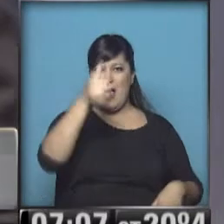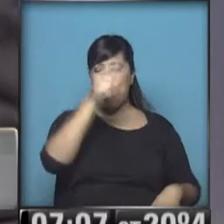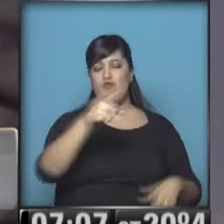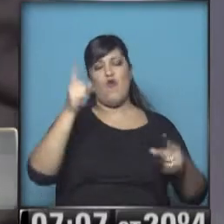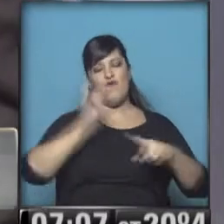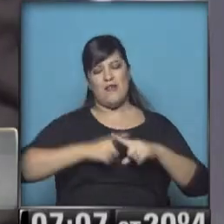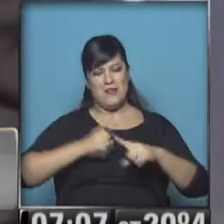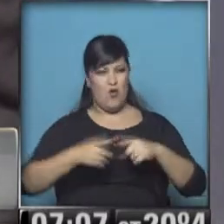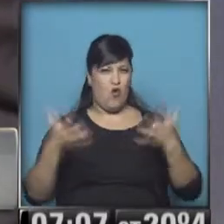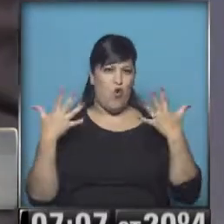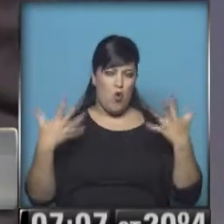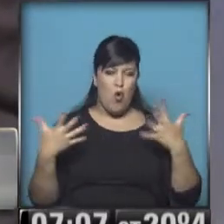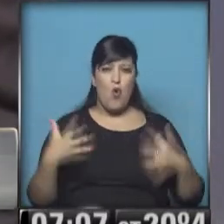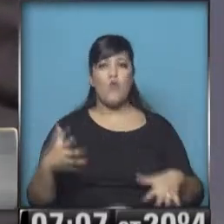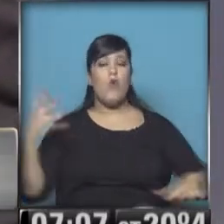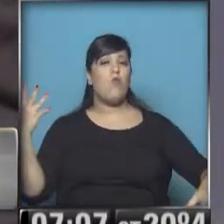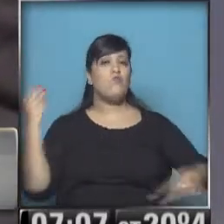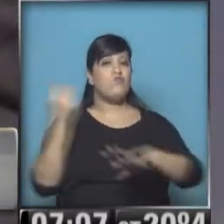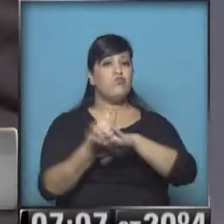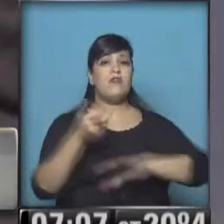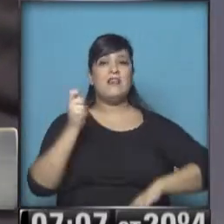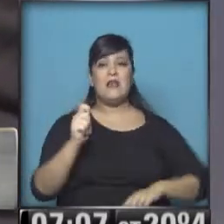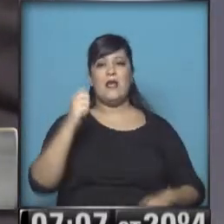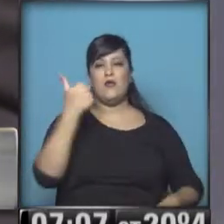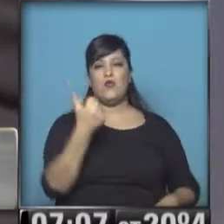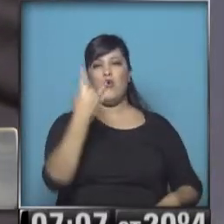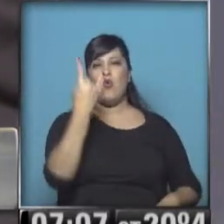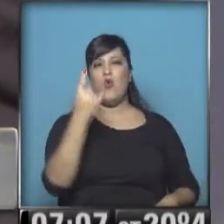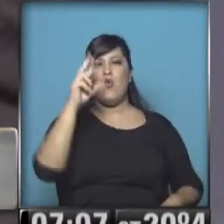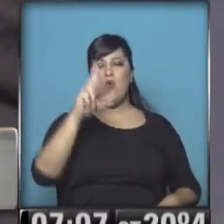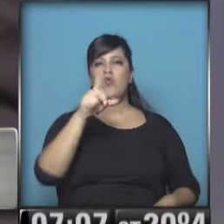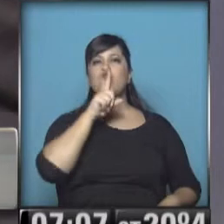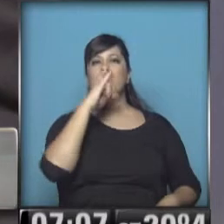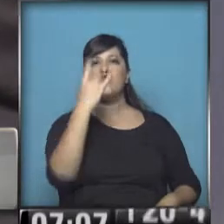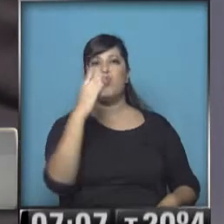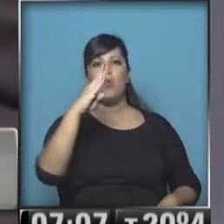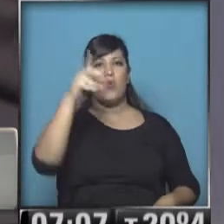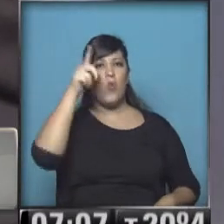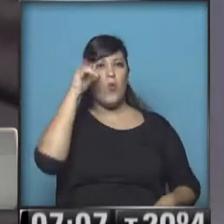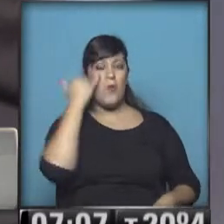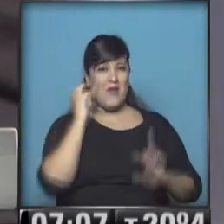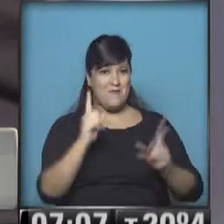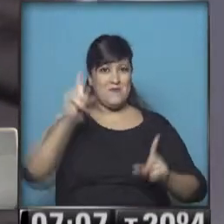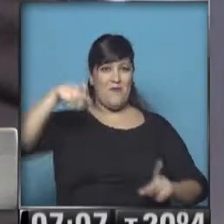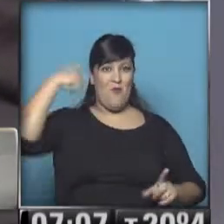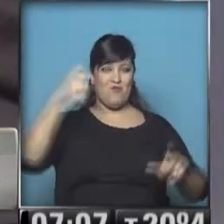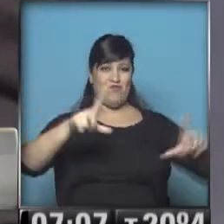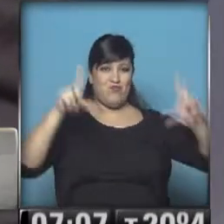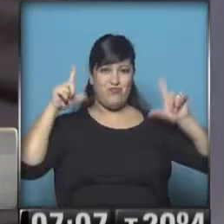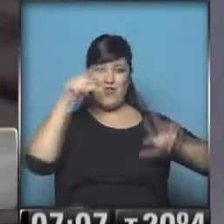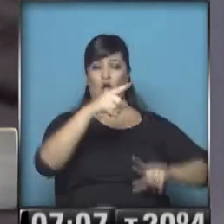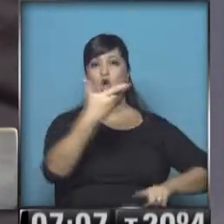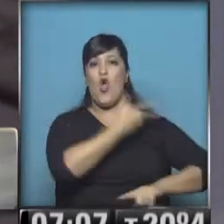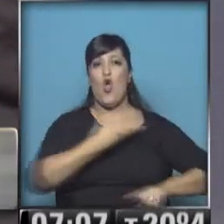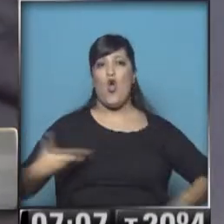¿no? Quien fue el protagonista es Urtubey, a quien vemos en pantalla. Bueno, a ver, el gobernador Juan Manuel Urtubey